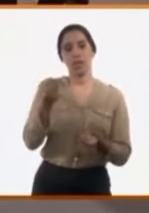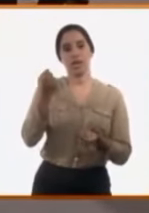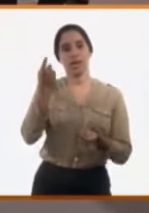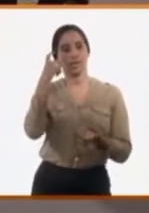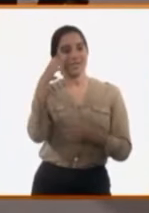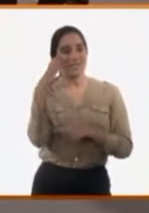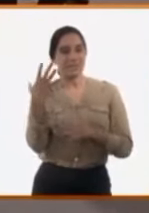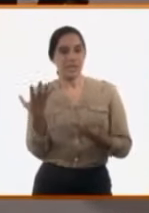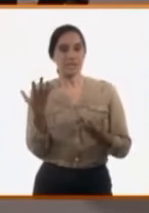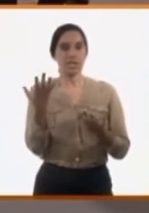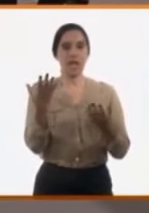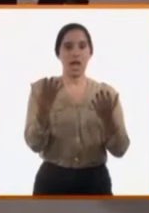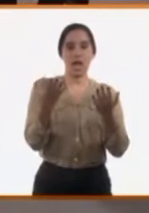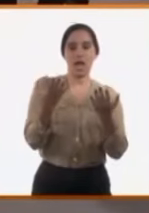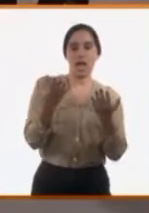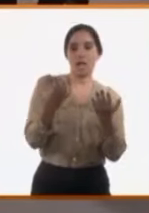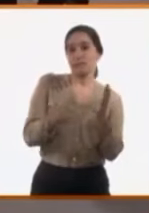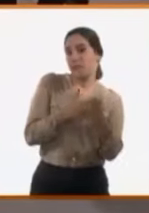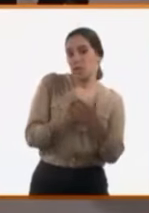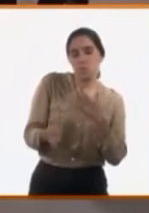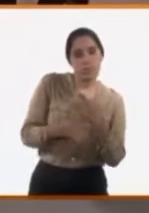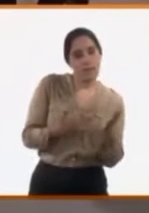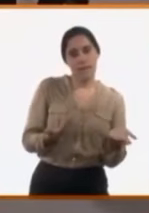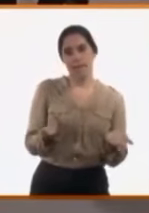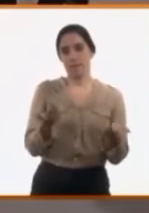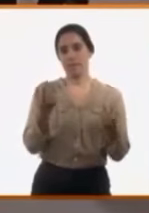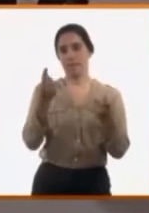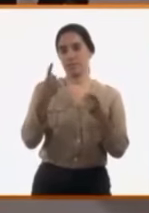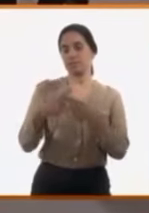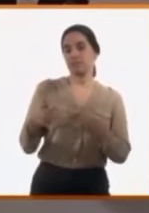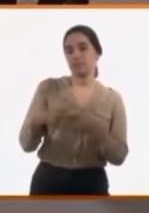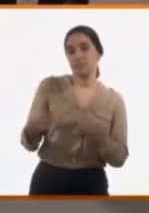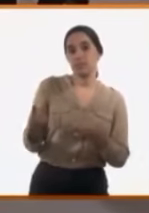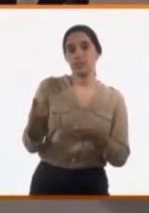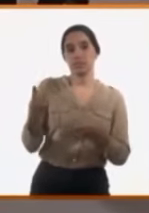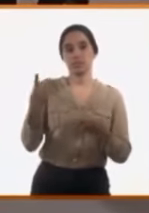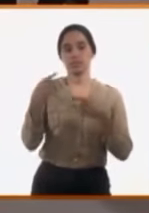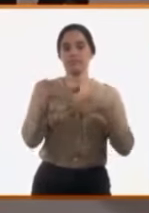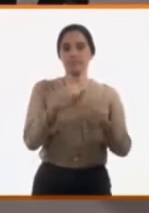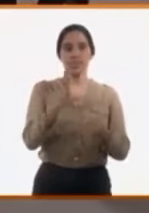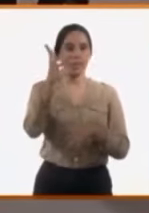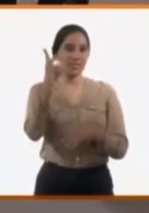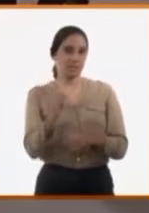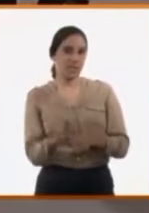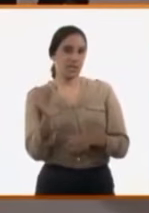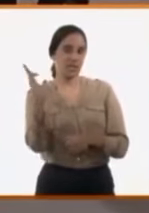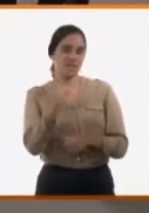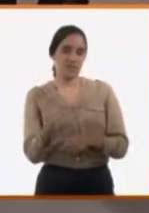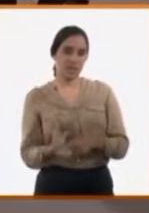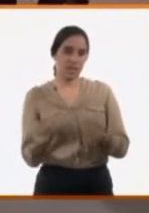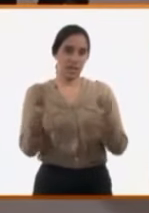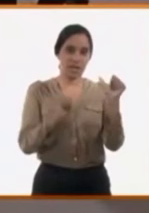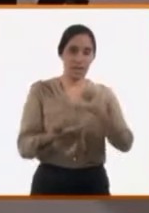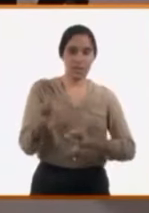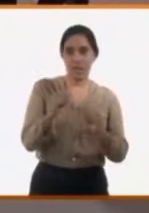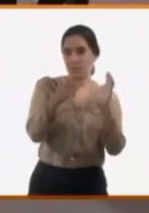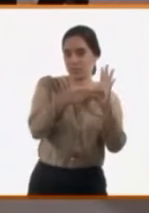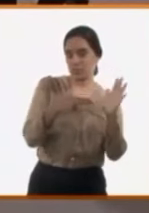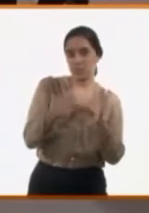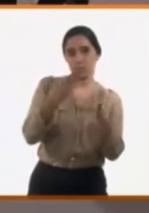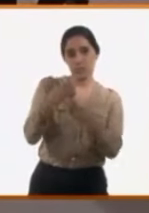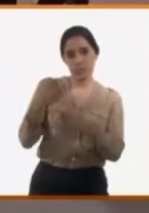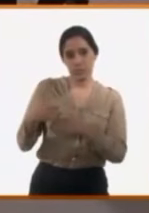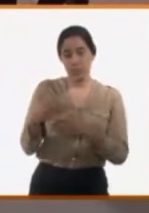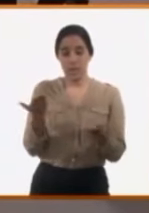ciencias naturales y exactas que ayuda mucho porque los muchachos que van a matricular matemática física y química son carreras duras se les prepara en la universidad periodismo